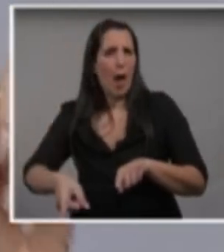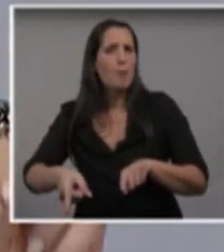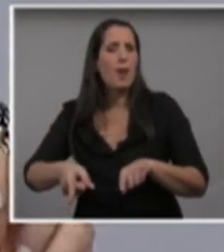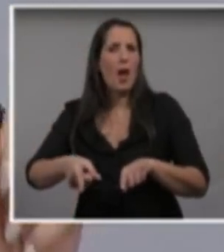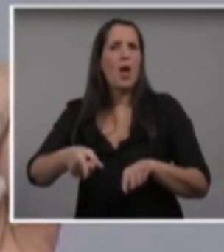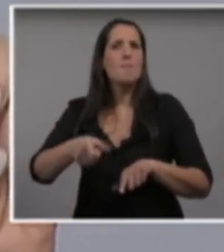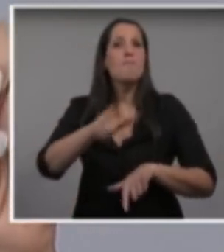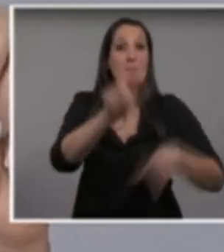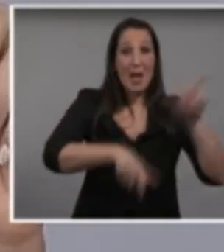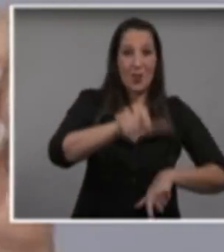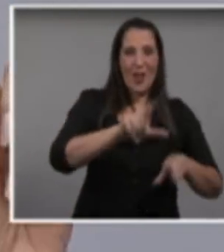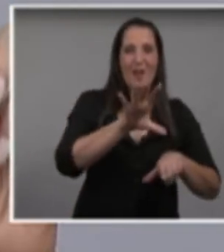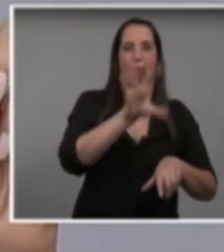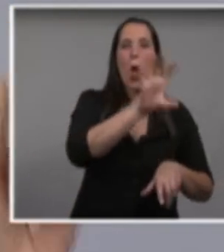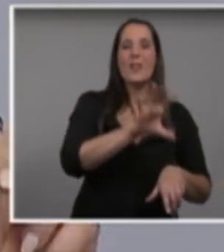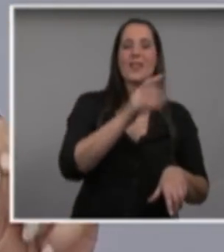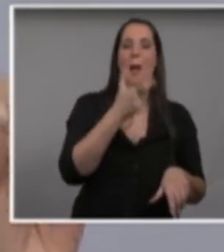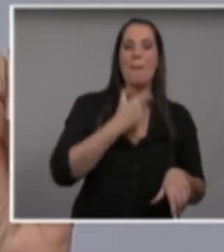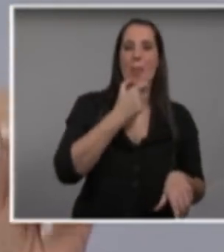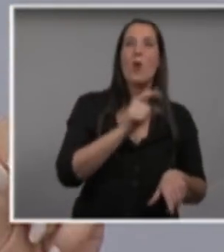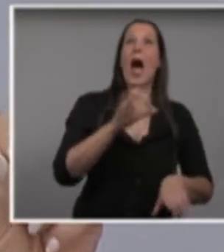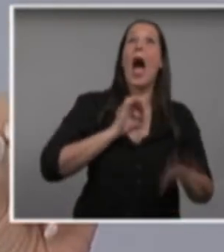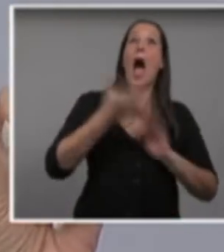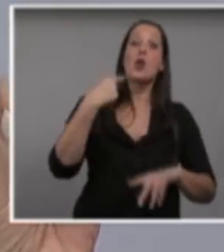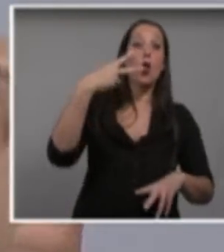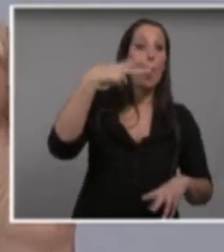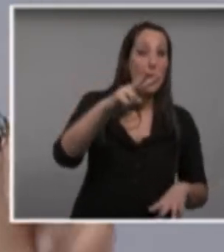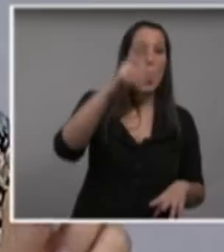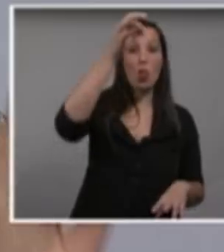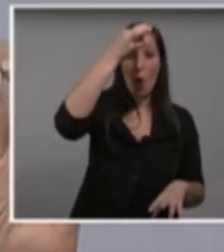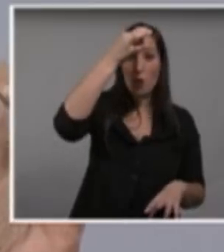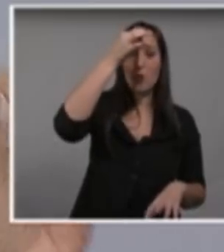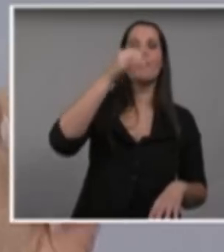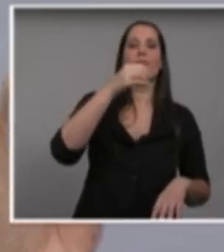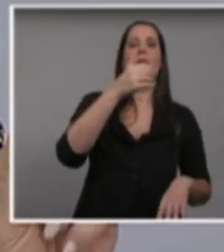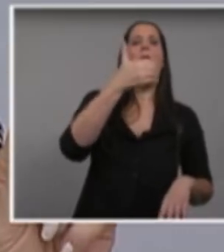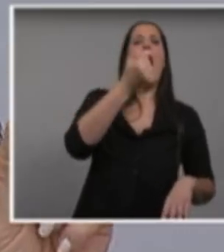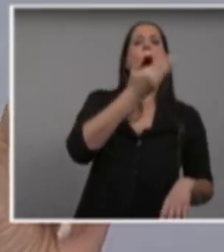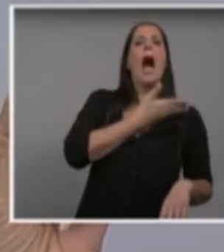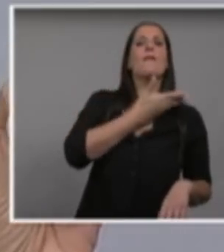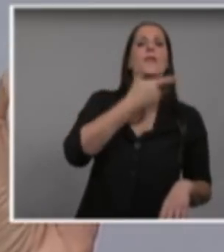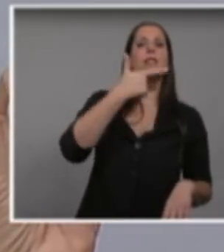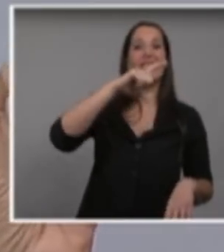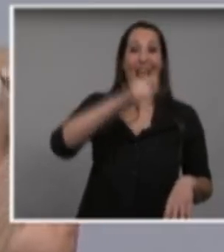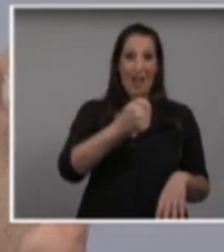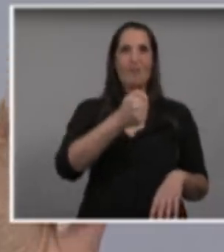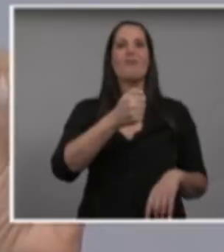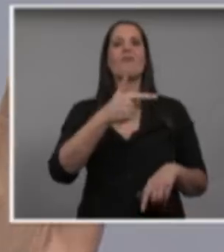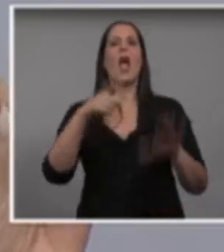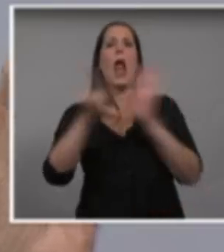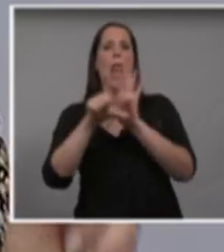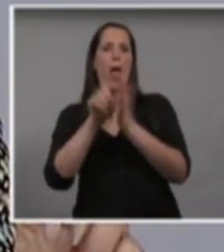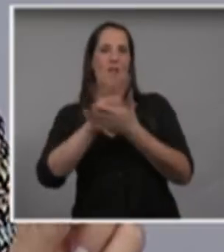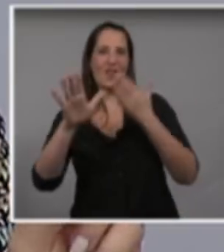los mendocinos, cuando en el año 2012, desde el AFCA, y gracias a la nueva ley de medios y